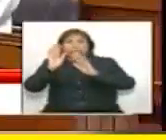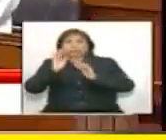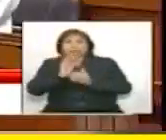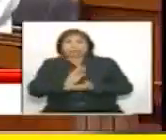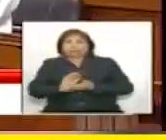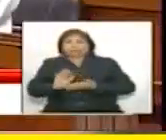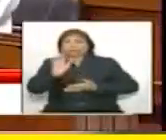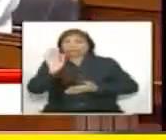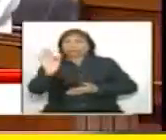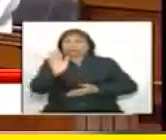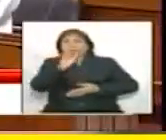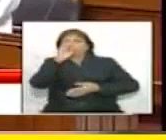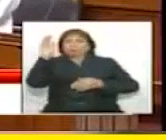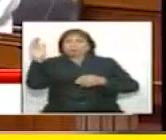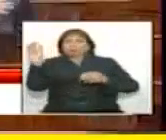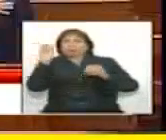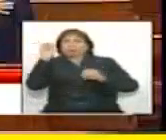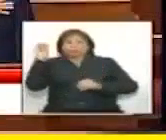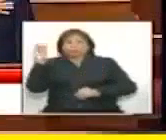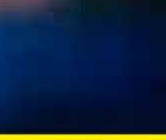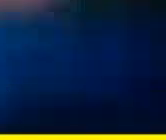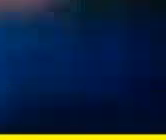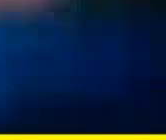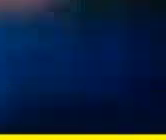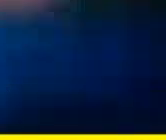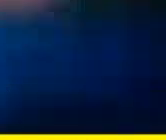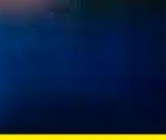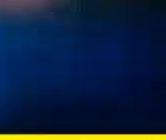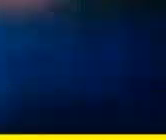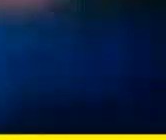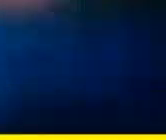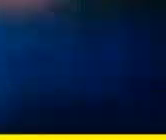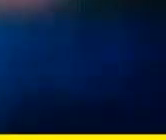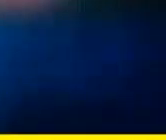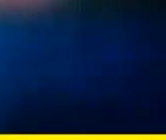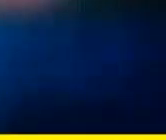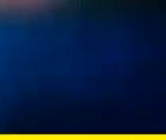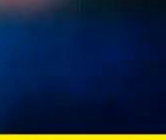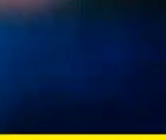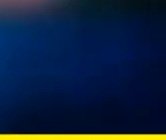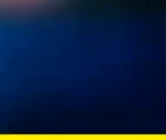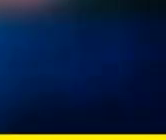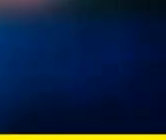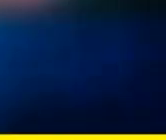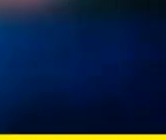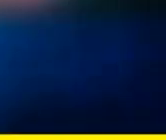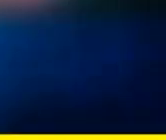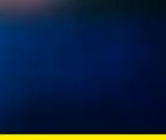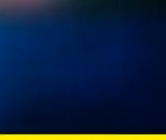orden constitucional. Esto generó que se registraran cacerolazos en diferentes partes del país.